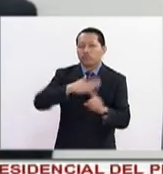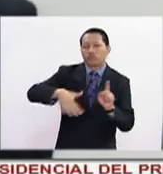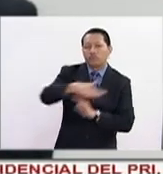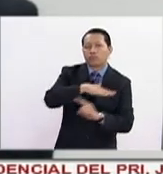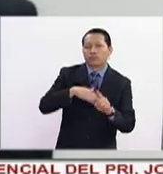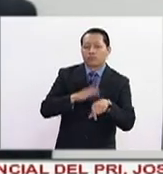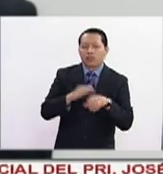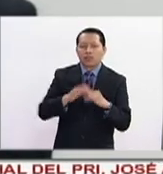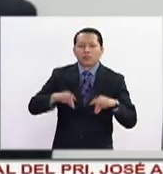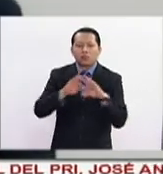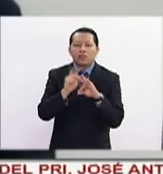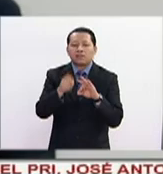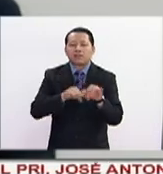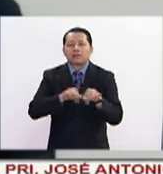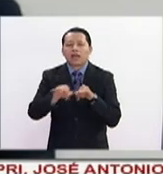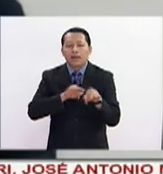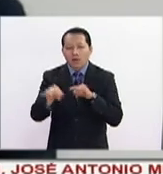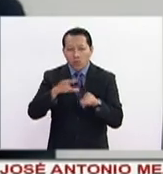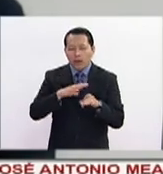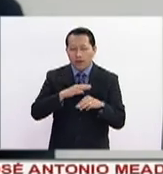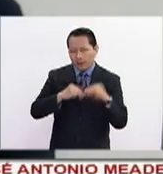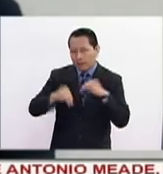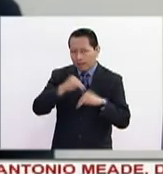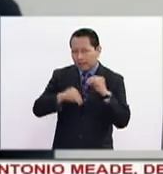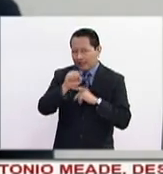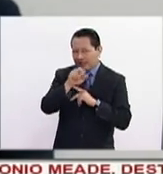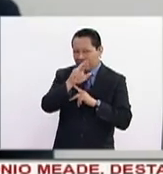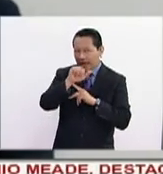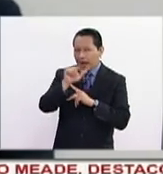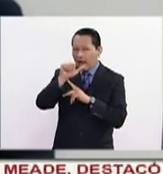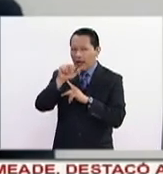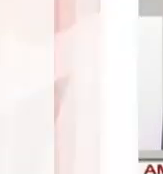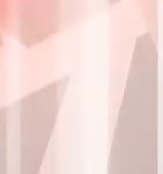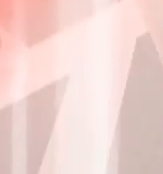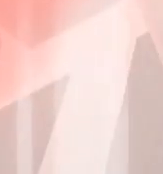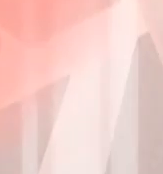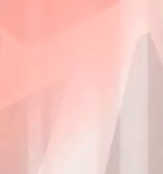ambiente, principalmente por su trabajo en la Sierra Lacandona, esto en Chiapas.